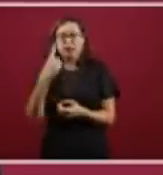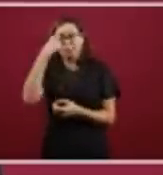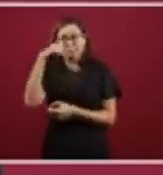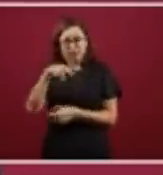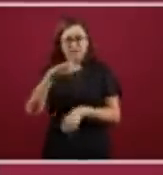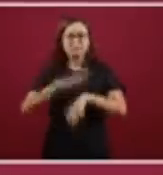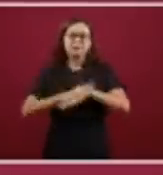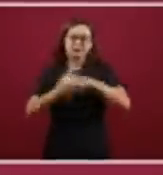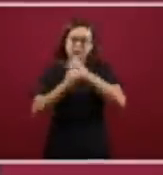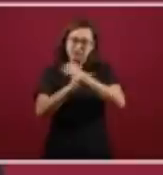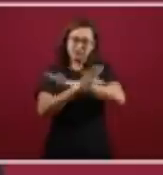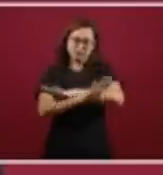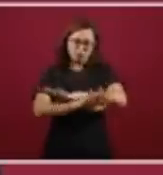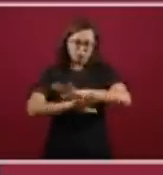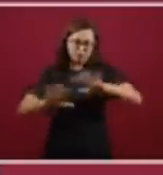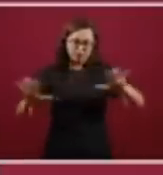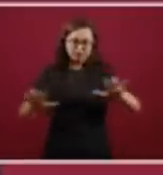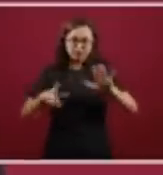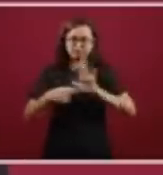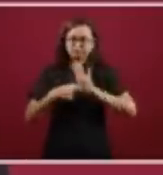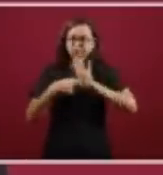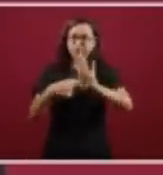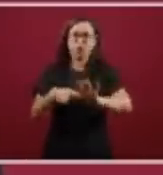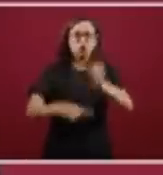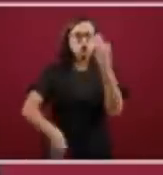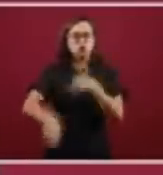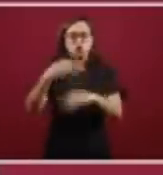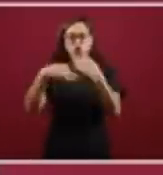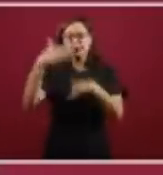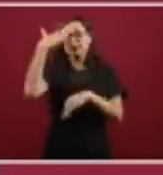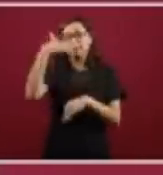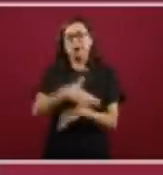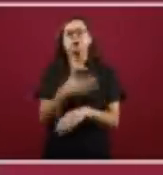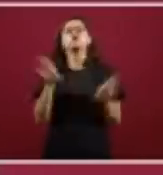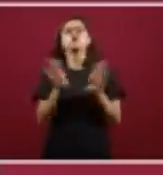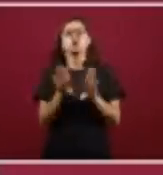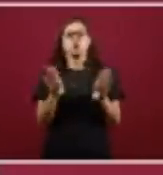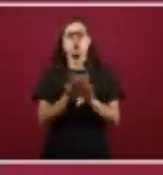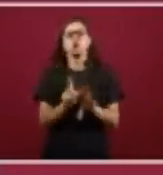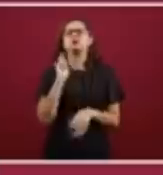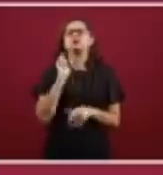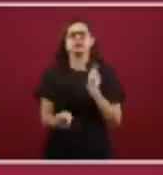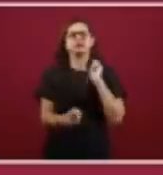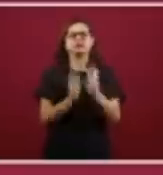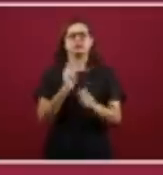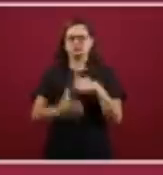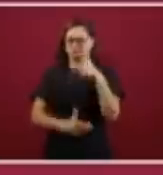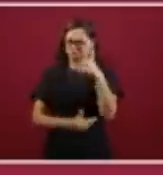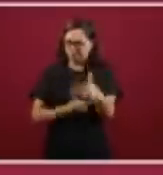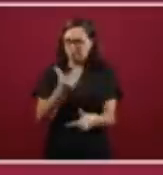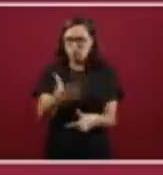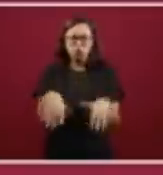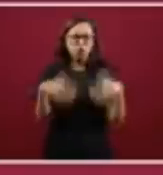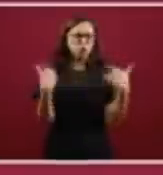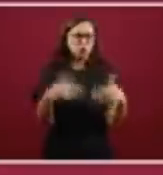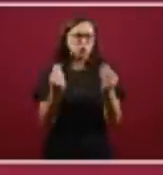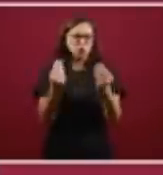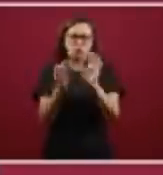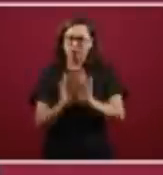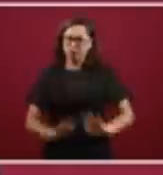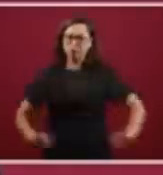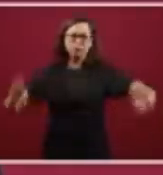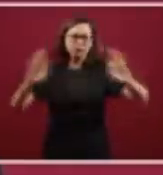informen y nos informen y todos sepamos cómo se va con estas acciones que son